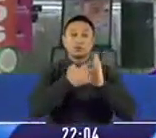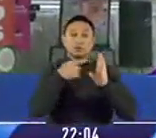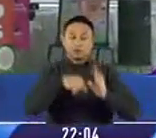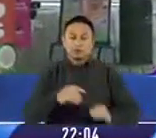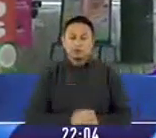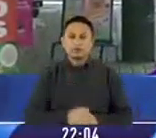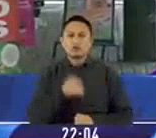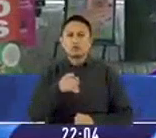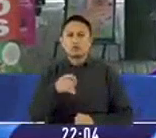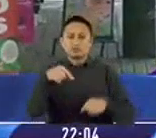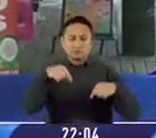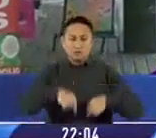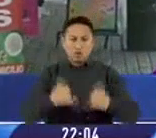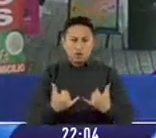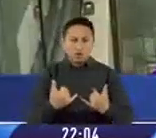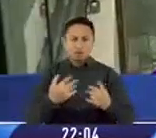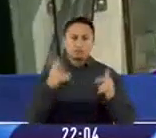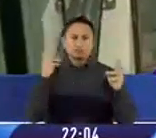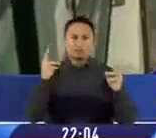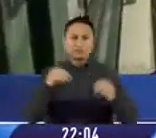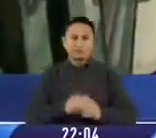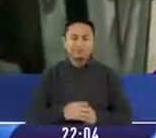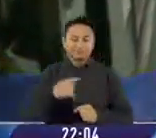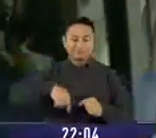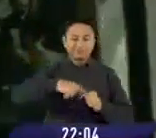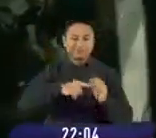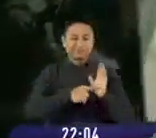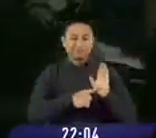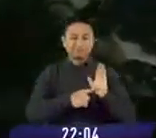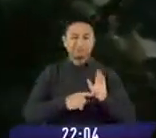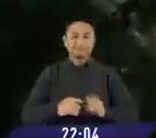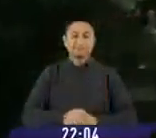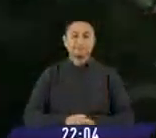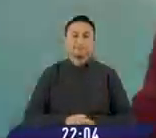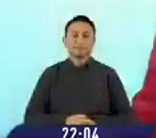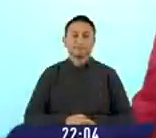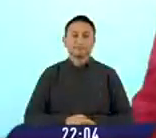qué horario se darán los cortes. Los detalles en breve.